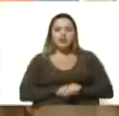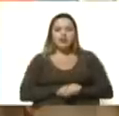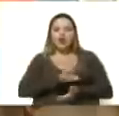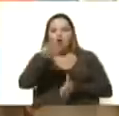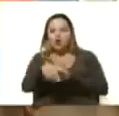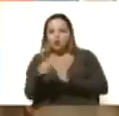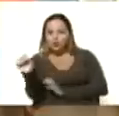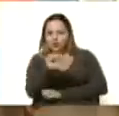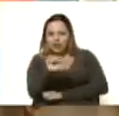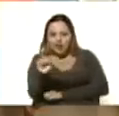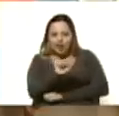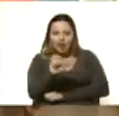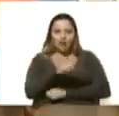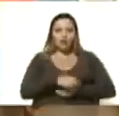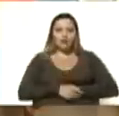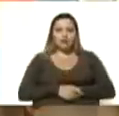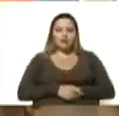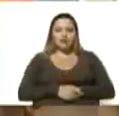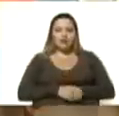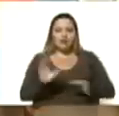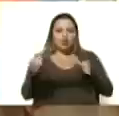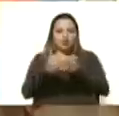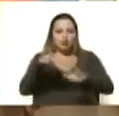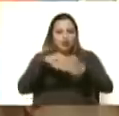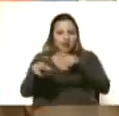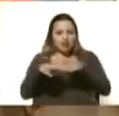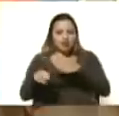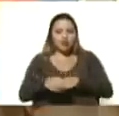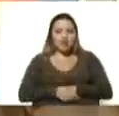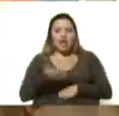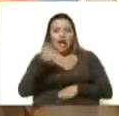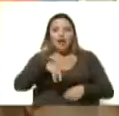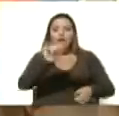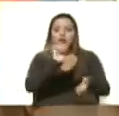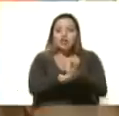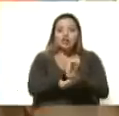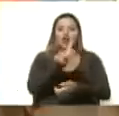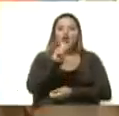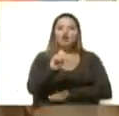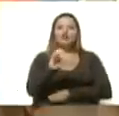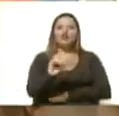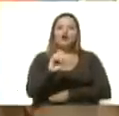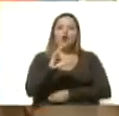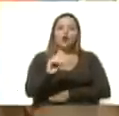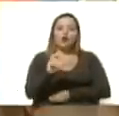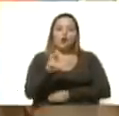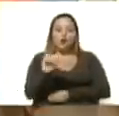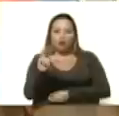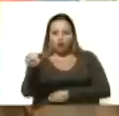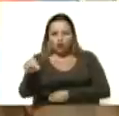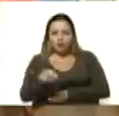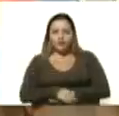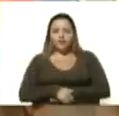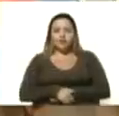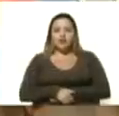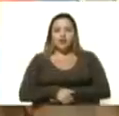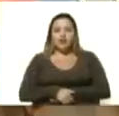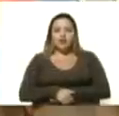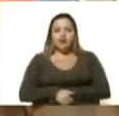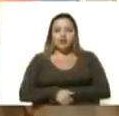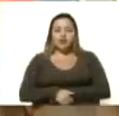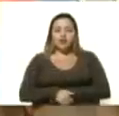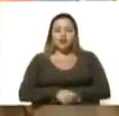de vehículos y mafias vinculadas a ellos, estuvo preso en Tocorón. Igualmente,